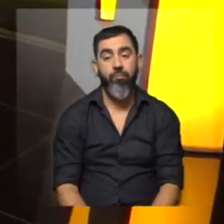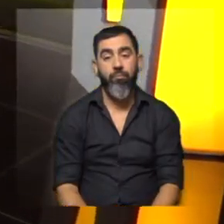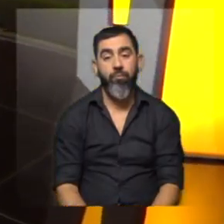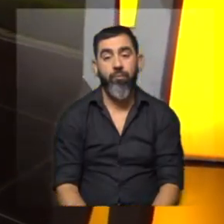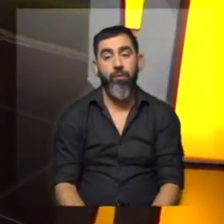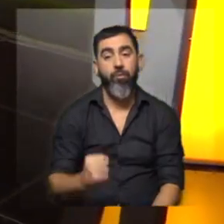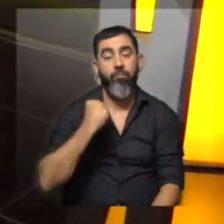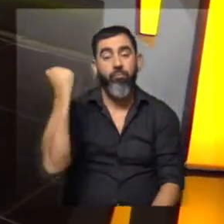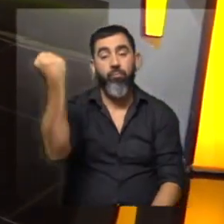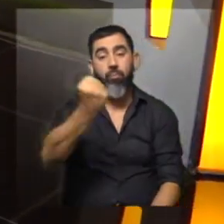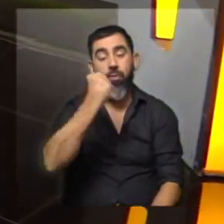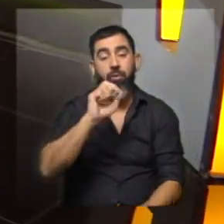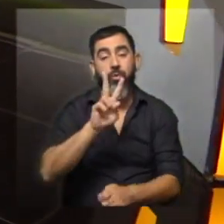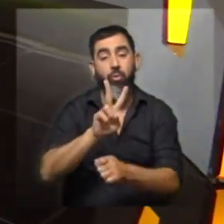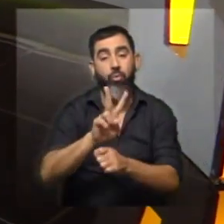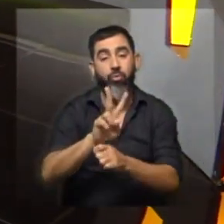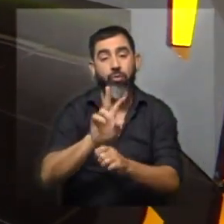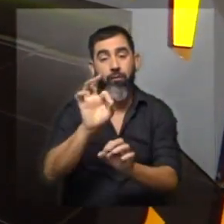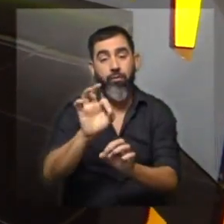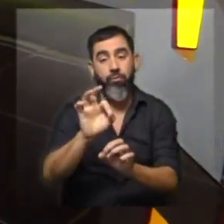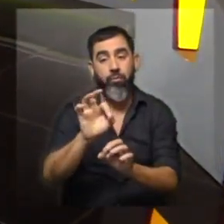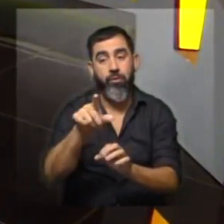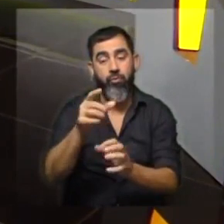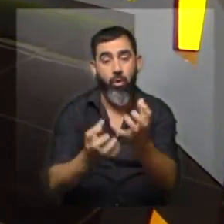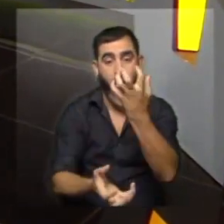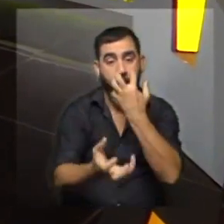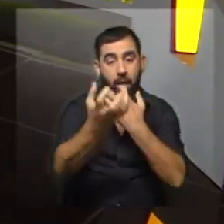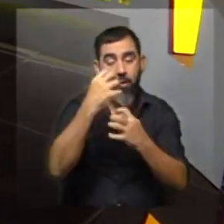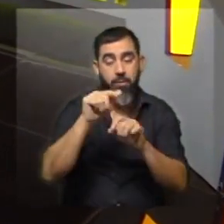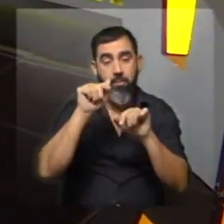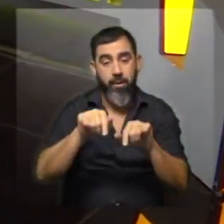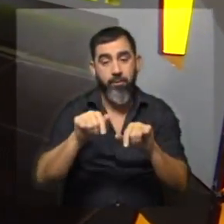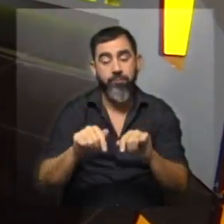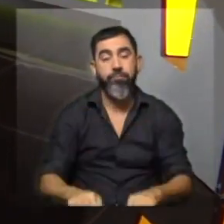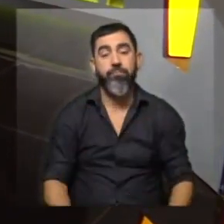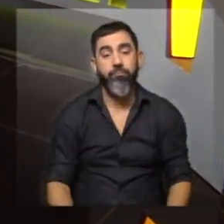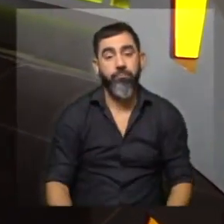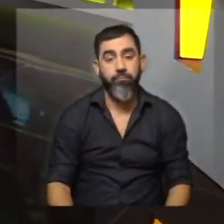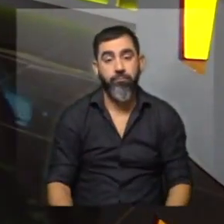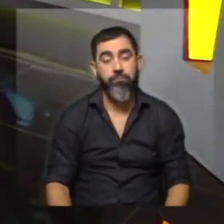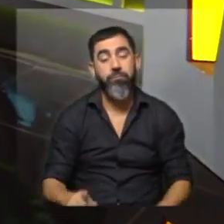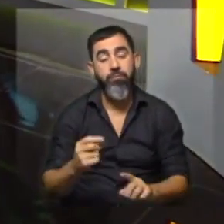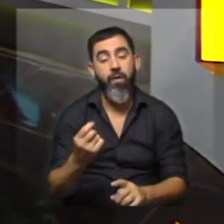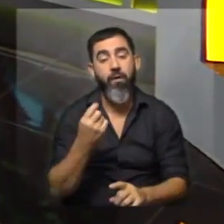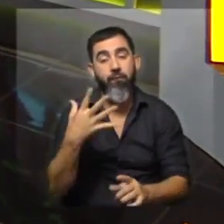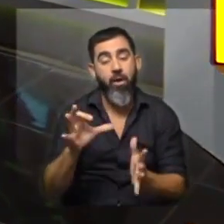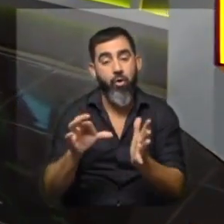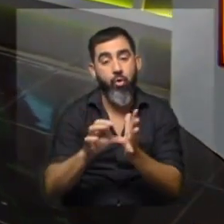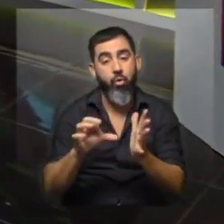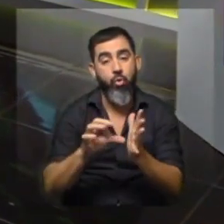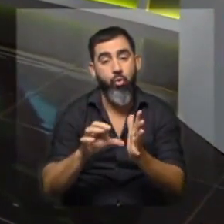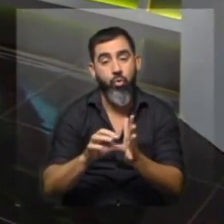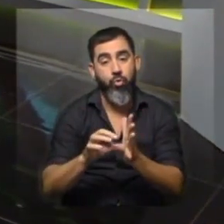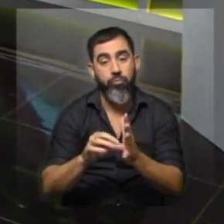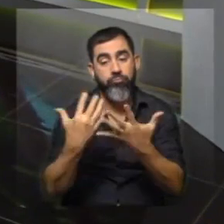La importancia que tiene la conservación de estas especies de murciélagos, el valor ecosistémico,